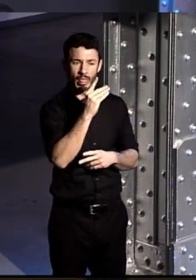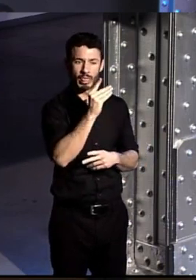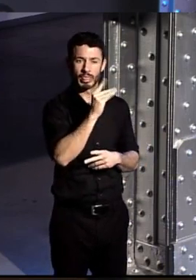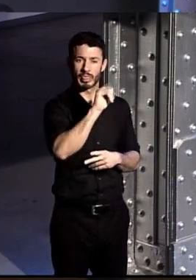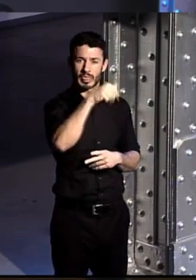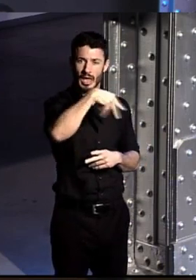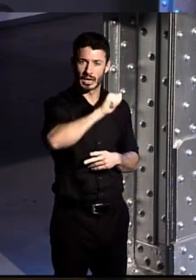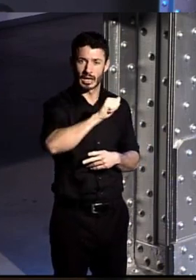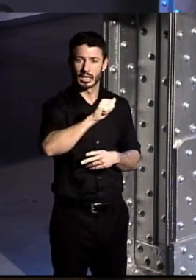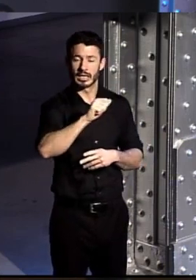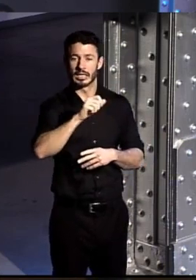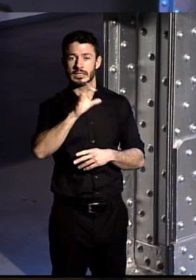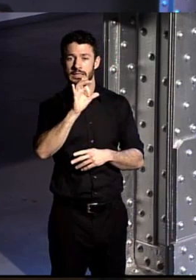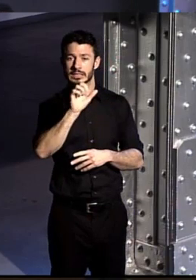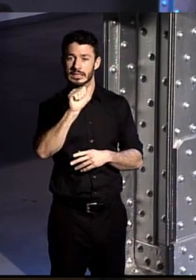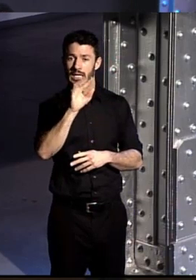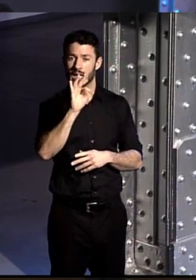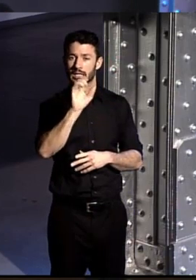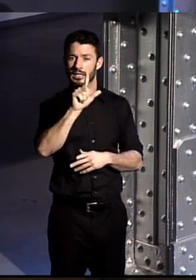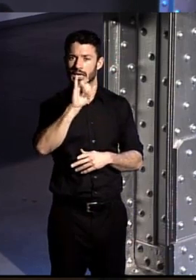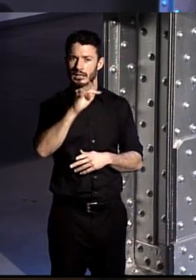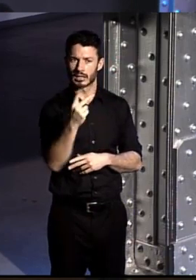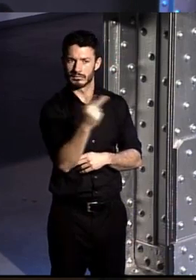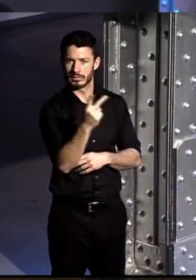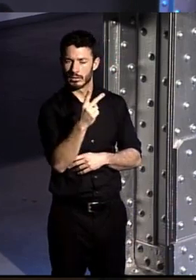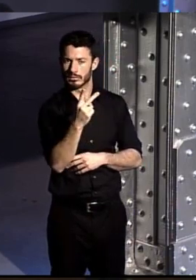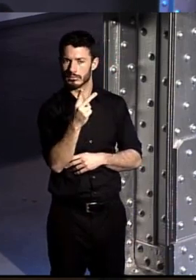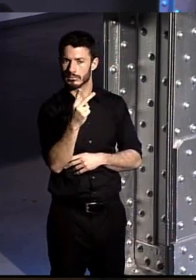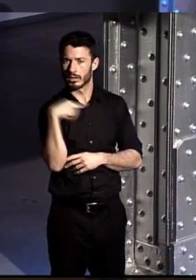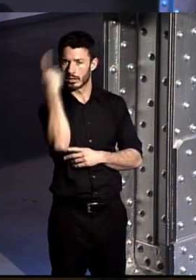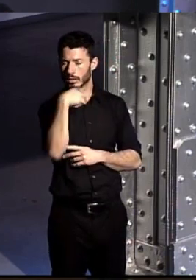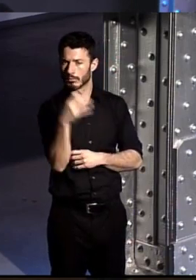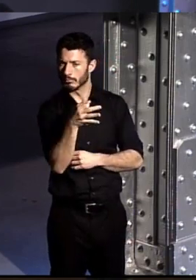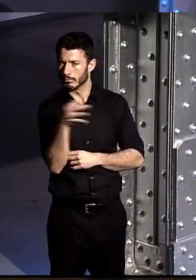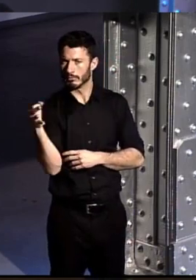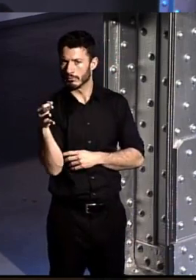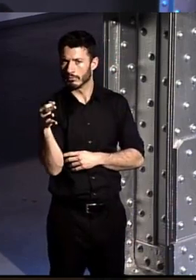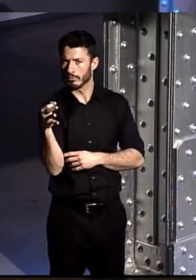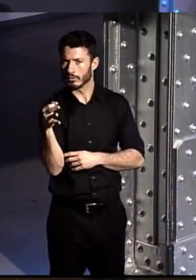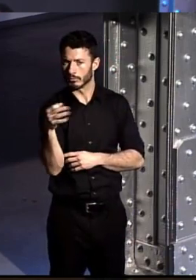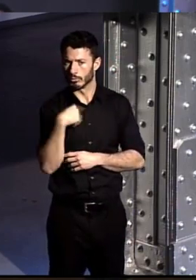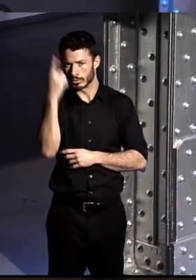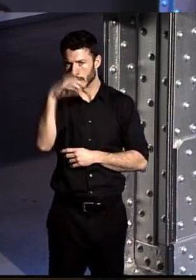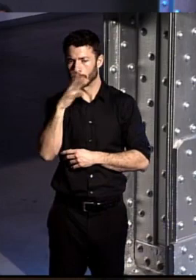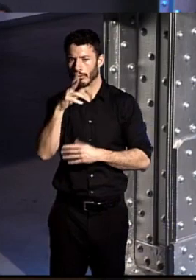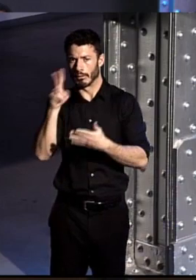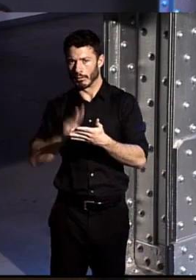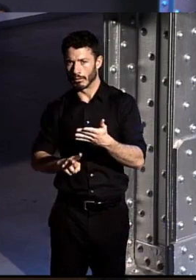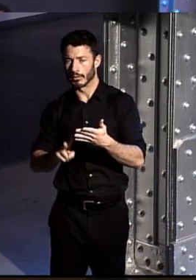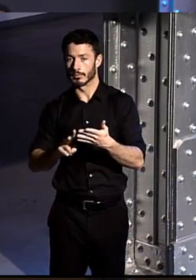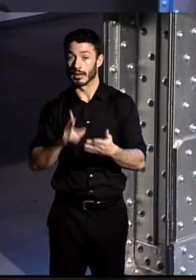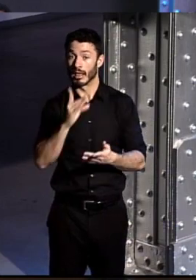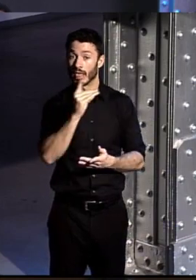Diana y Satélite. Diana y Satélite es un retrato perfecto que no hay otro igual de mujer en las ilustraciones de Verne. Lo sé porque es que lo estoy. Por cierto, que quien apuntaba